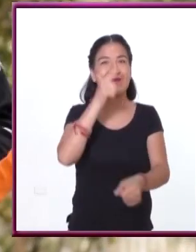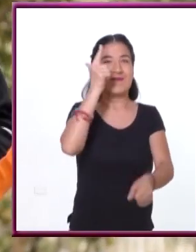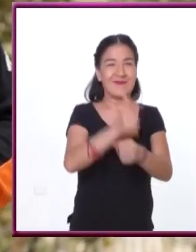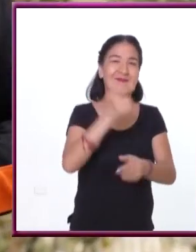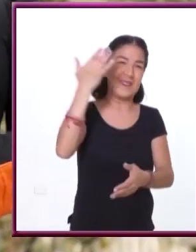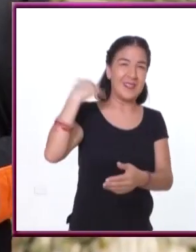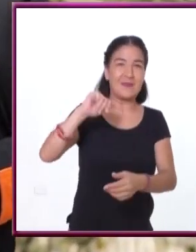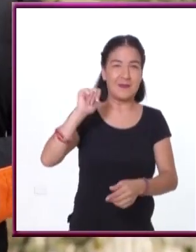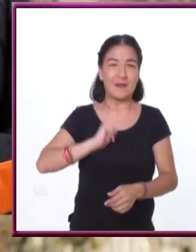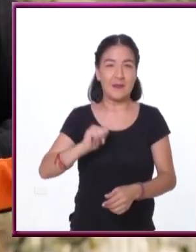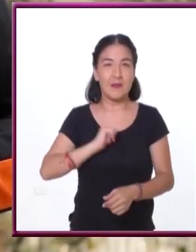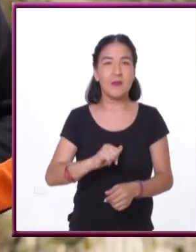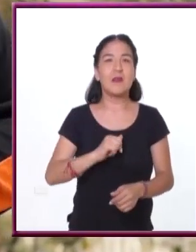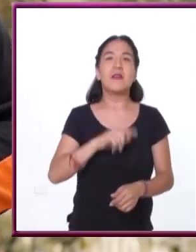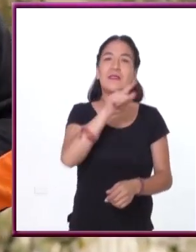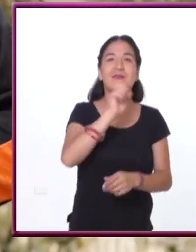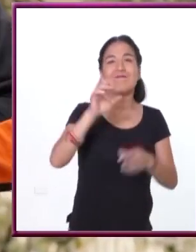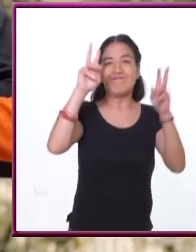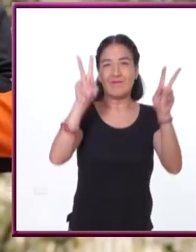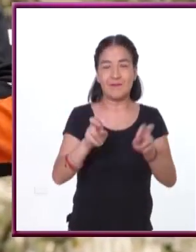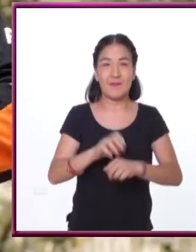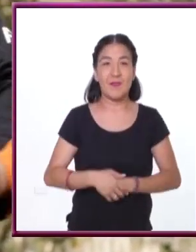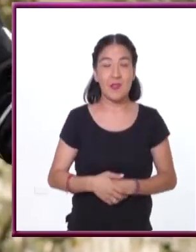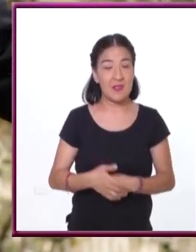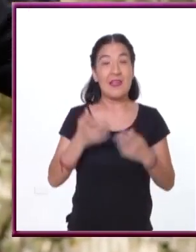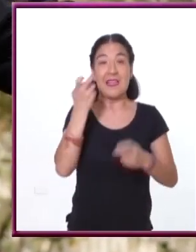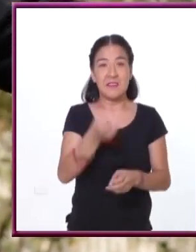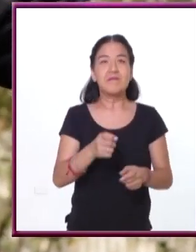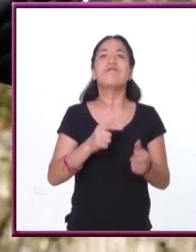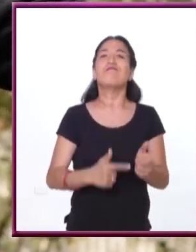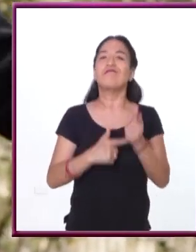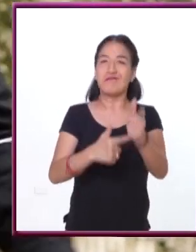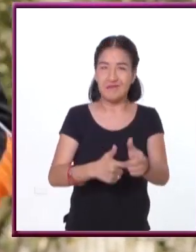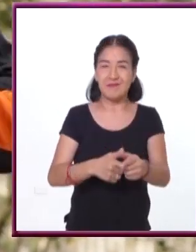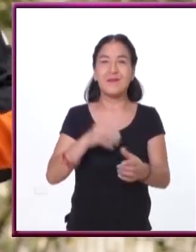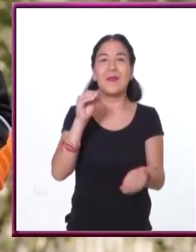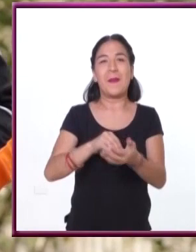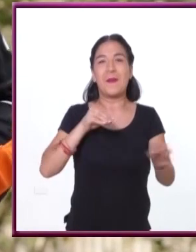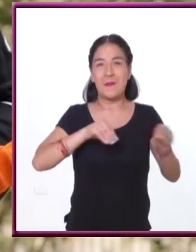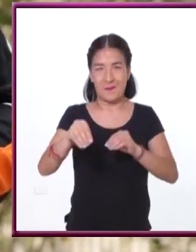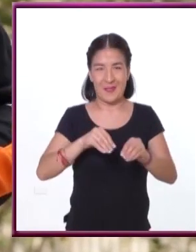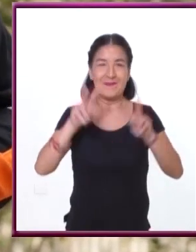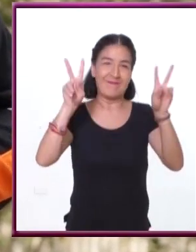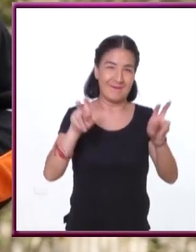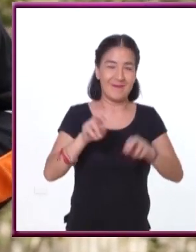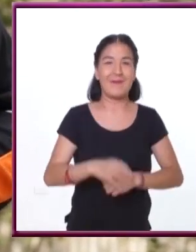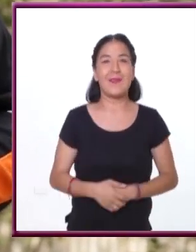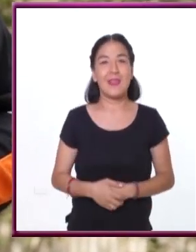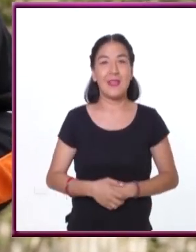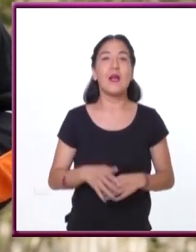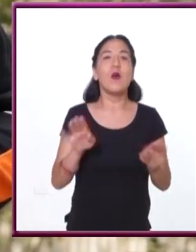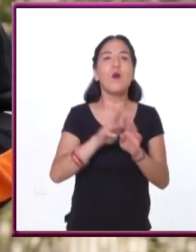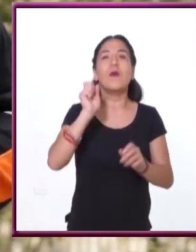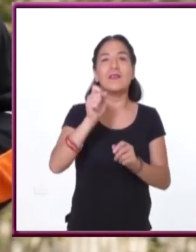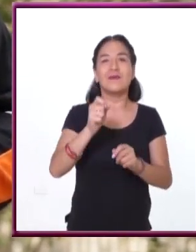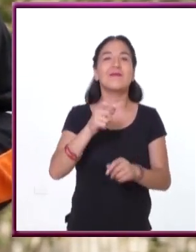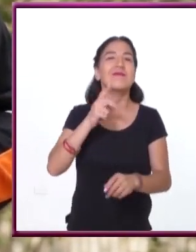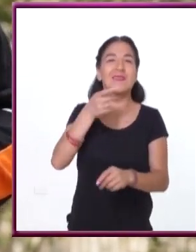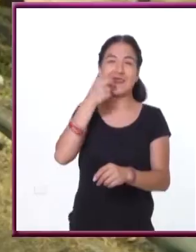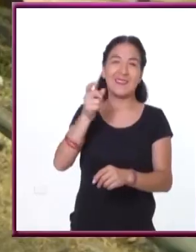Galileo pronunció una frase que pasaría a la historia. Y sin embargo se muere, haciendo referencia a los movimientos de la